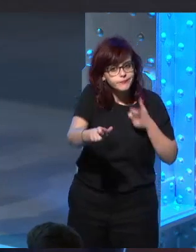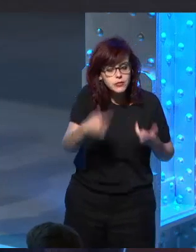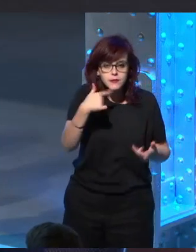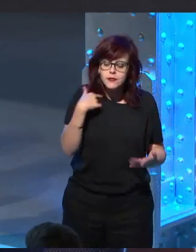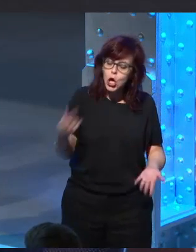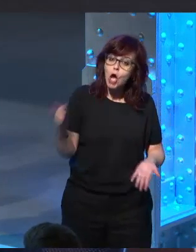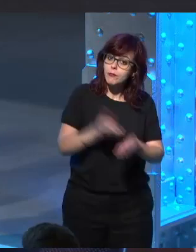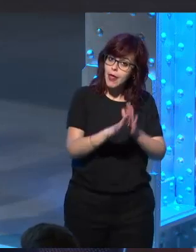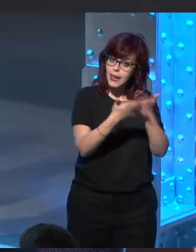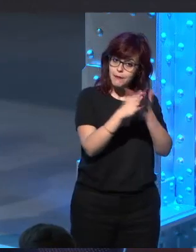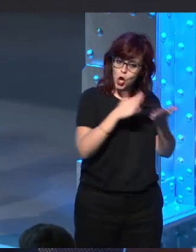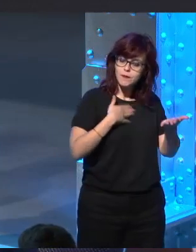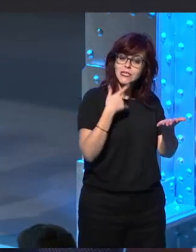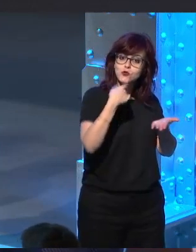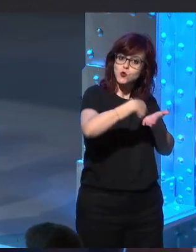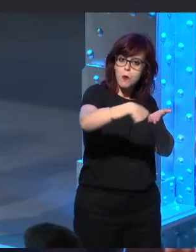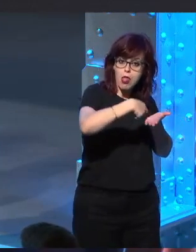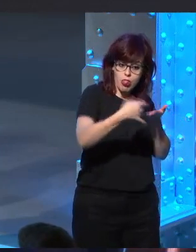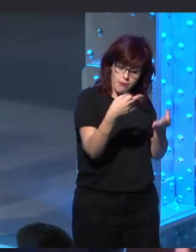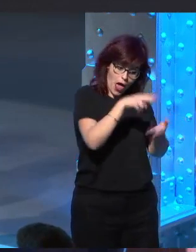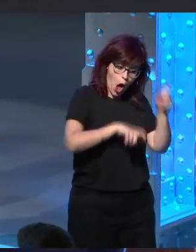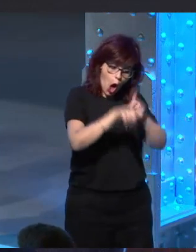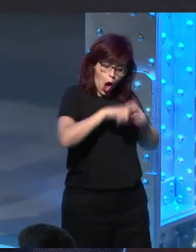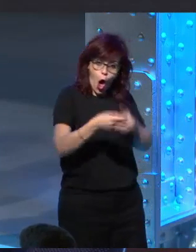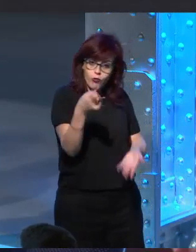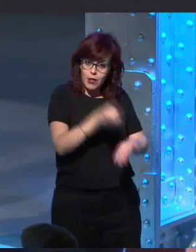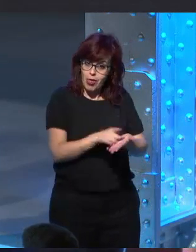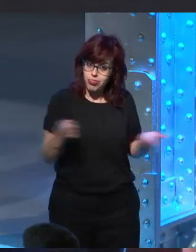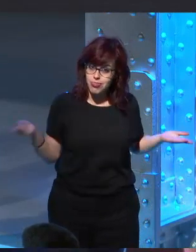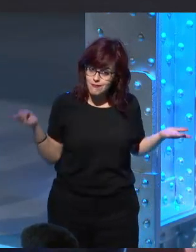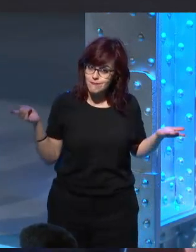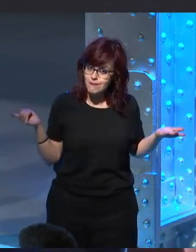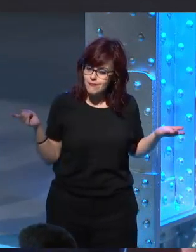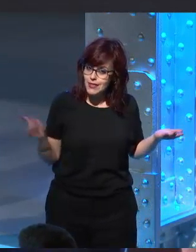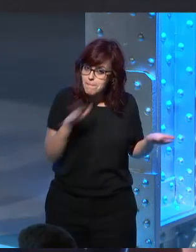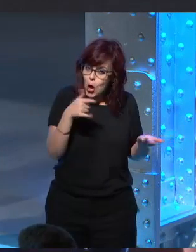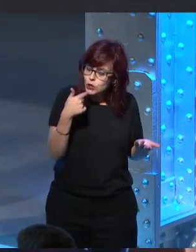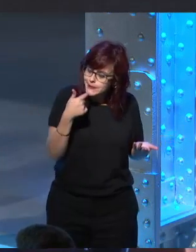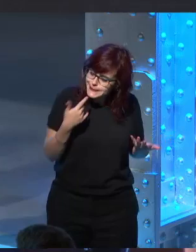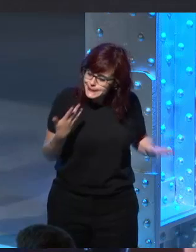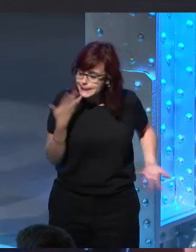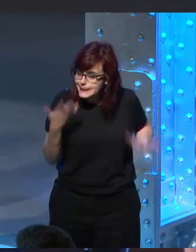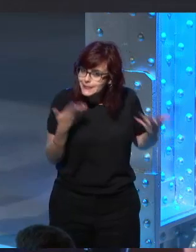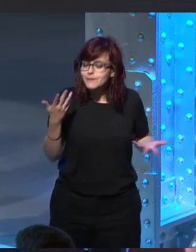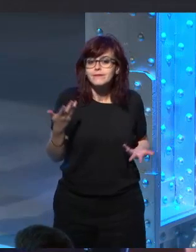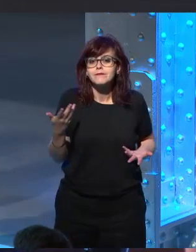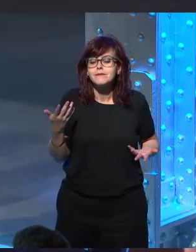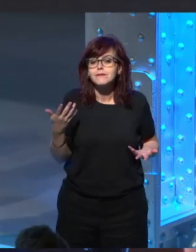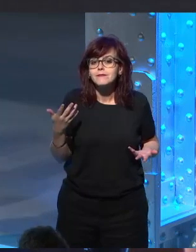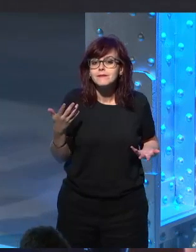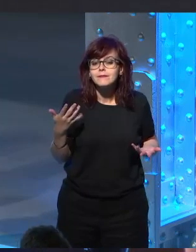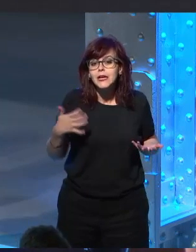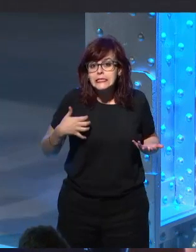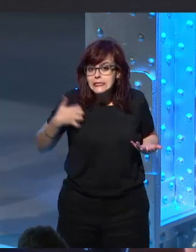tengo que volver a leer mi libro subrayando. Bien, vamos a ver qué pasa. Bueno, entonces ahí está.